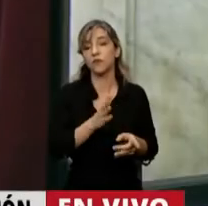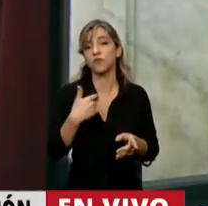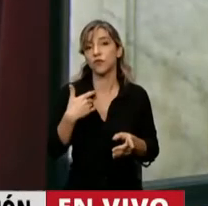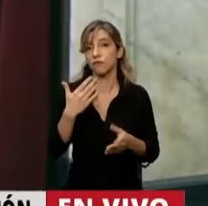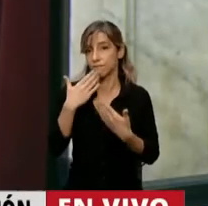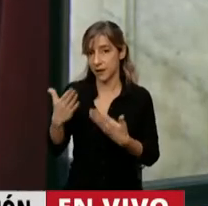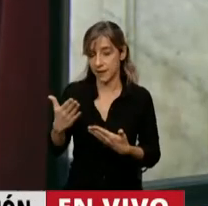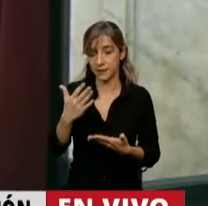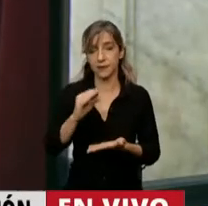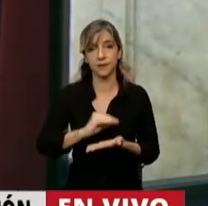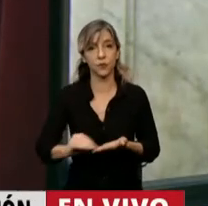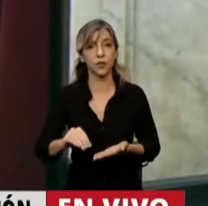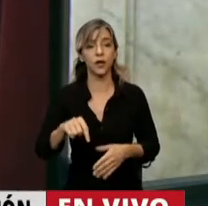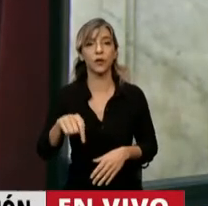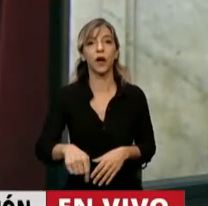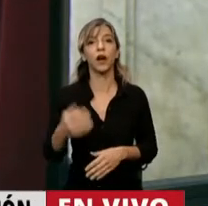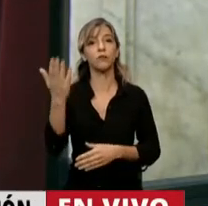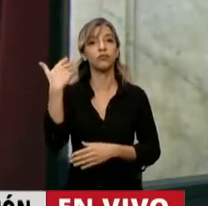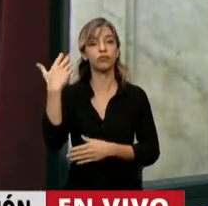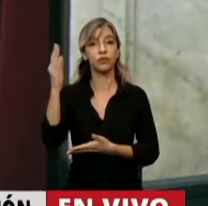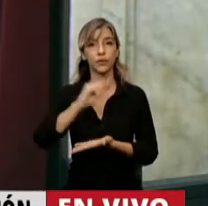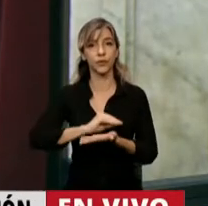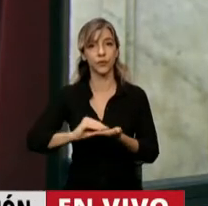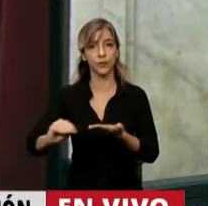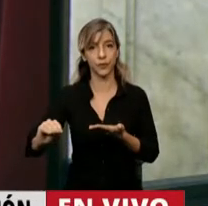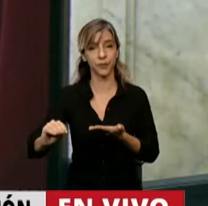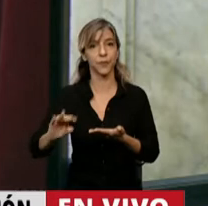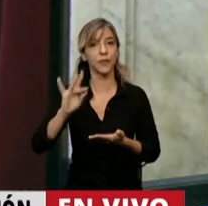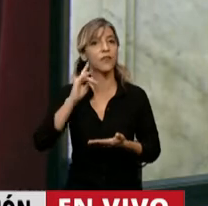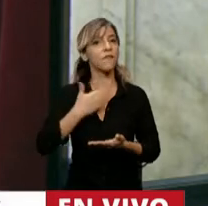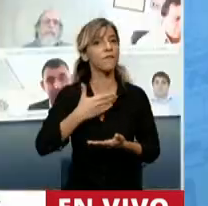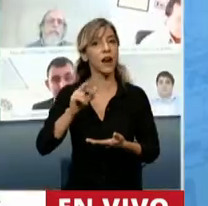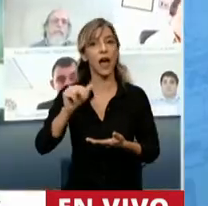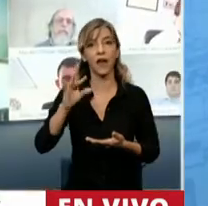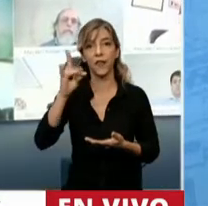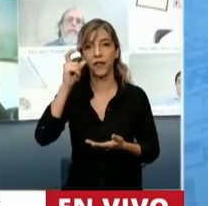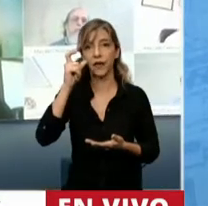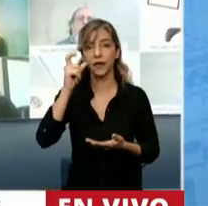Tiene la palabra para una cuestión de privilegio la diputada Mónica Edith Frade. Señor presidente.